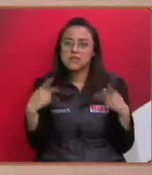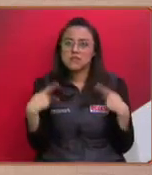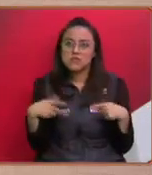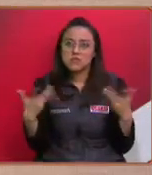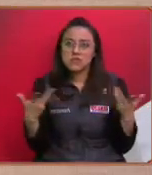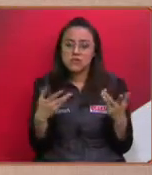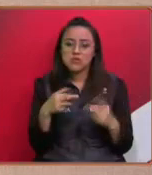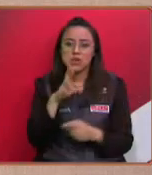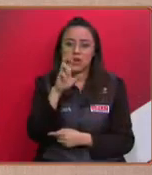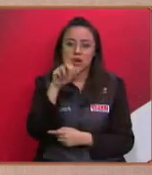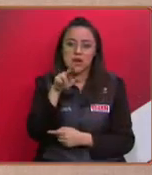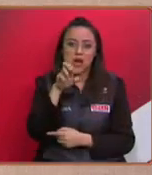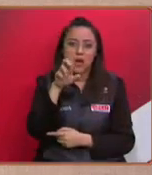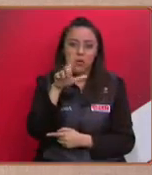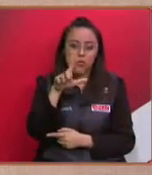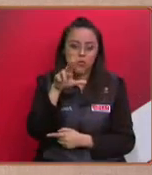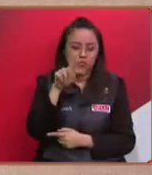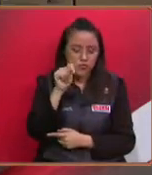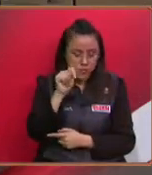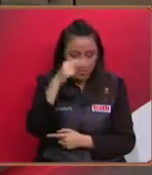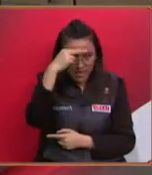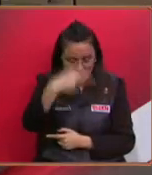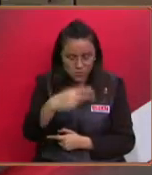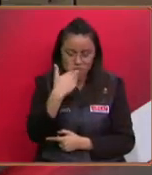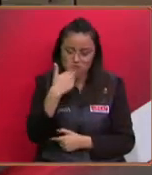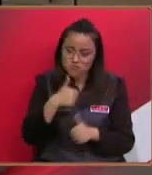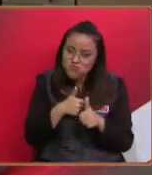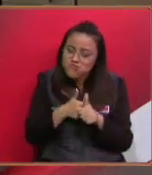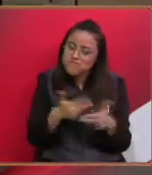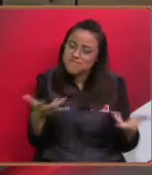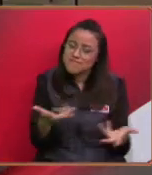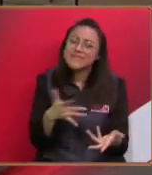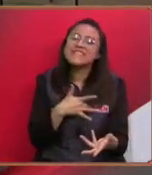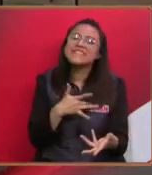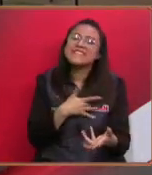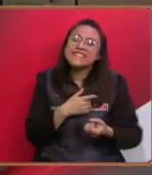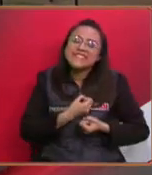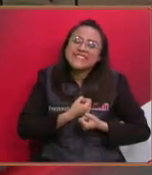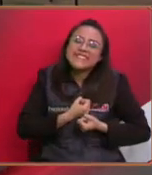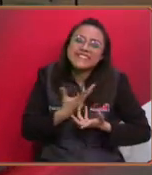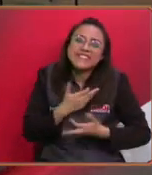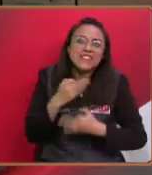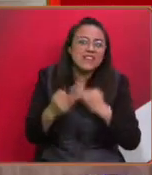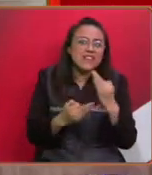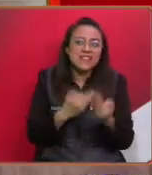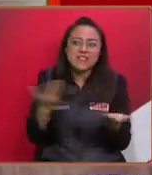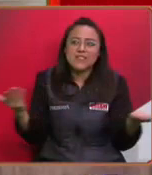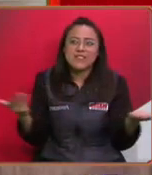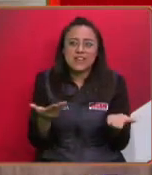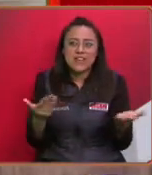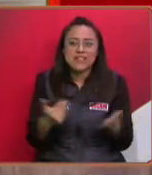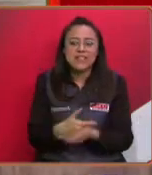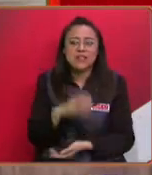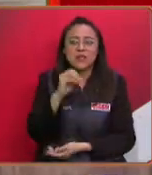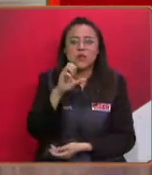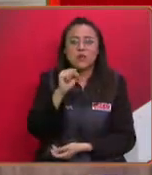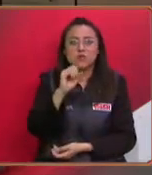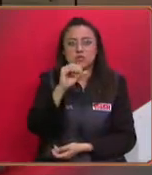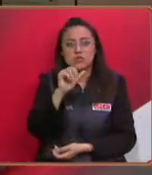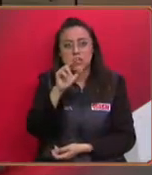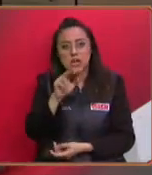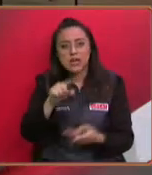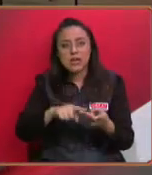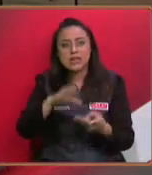forman ahora Renault México, que es impresionante el empuje que estos chavos. El corazón, y lo reflejan en todo lo que hacen, ¿no? Oscar,